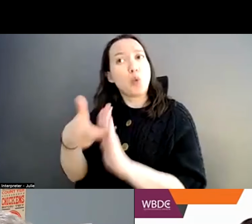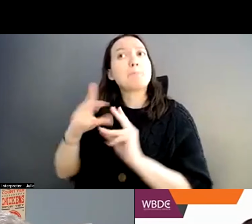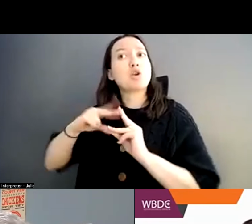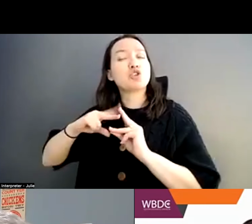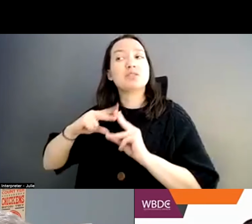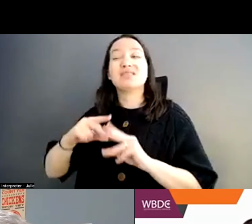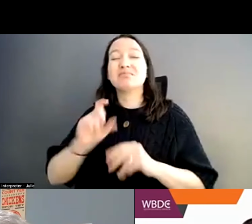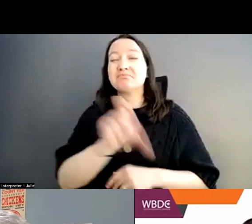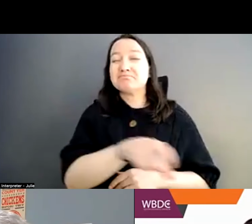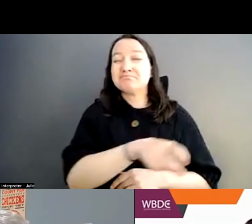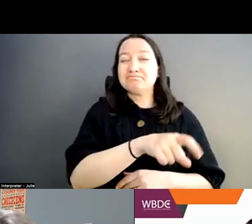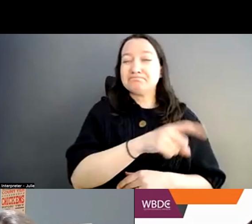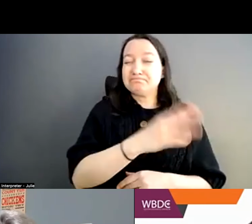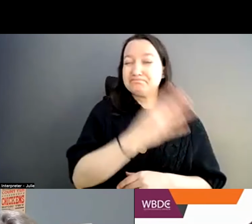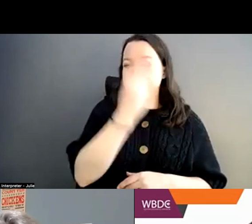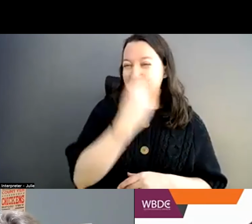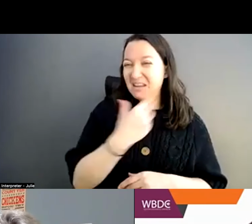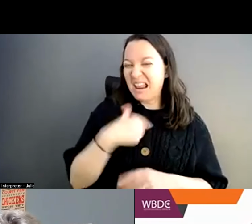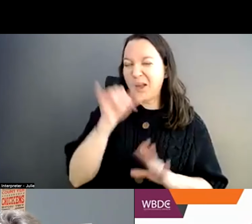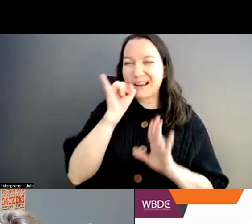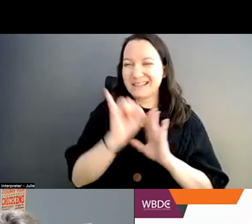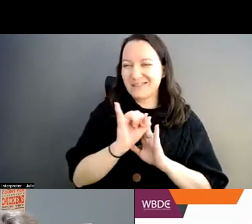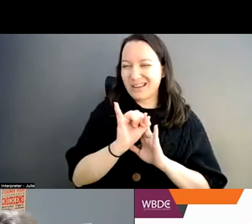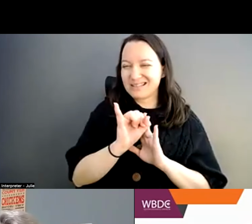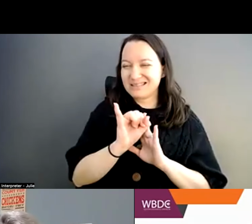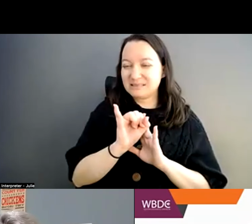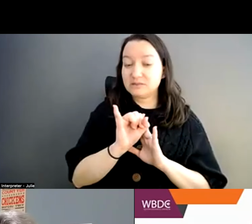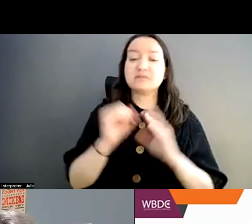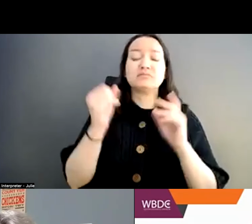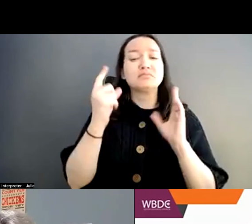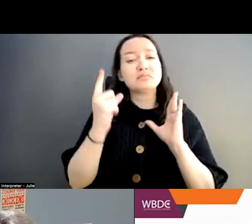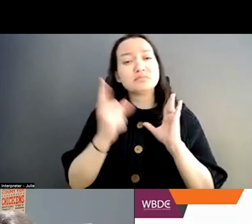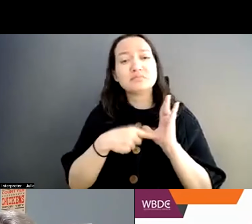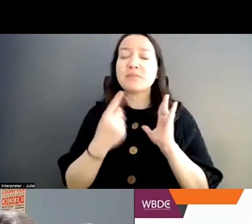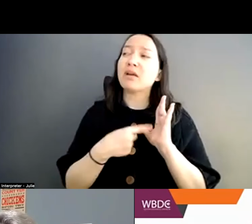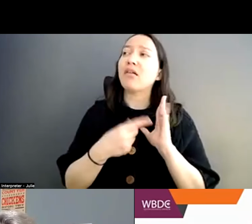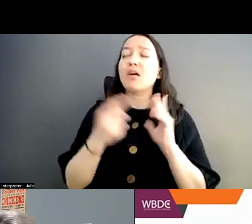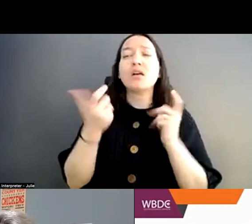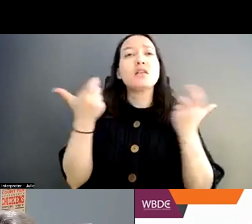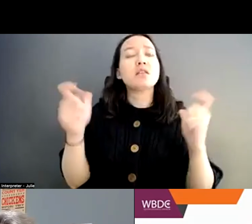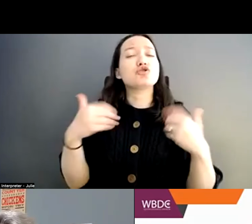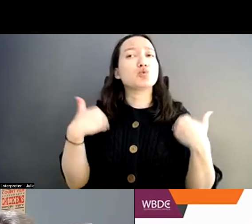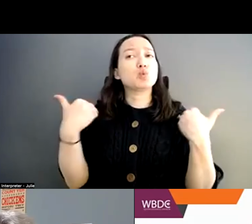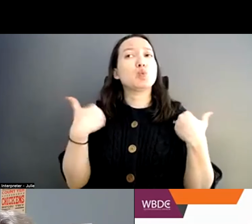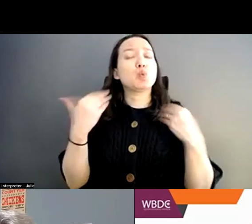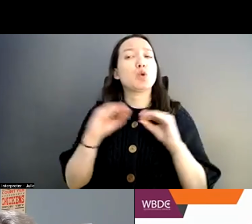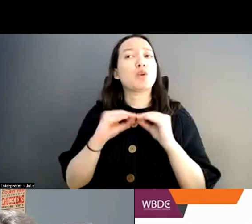Tenemos lo que se encuentra en la propuesta es normal, es estándar.